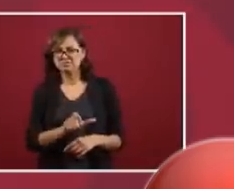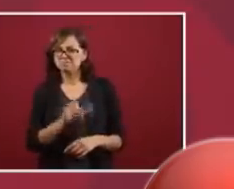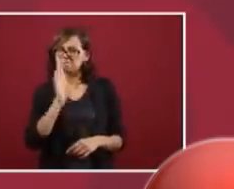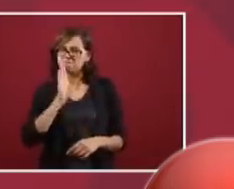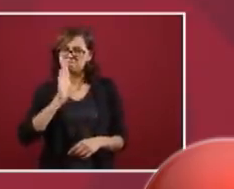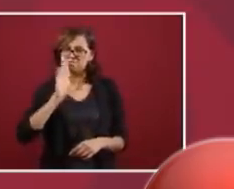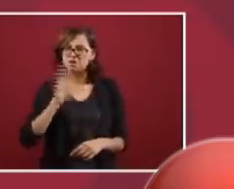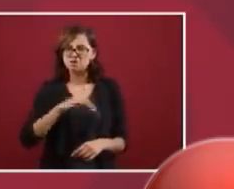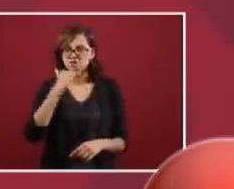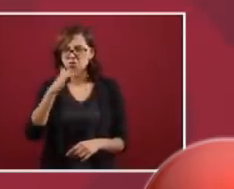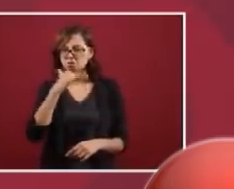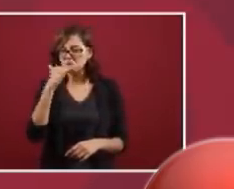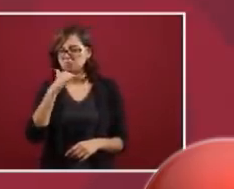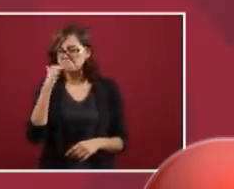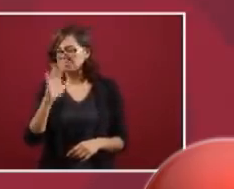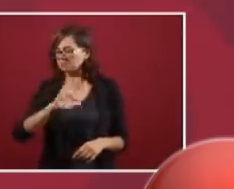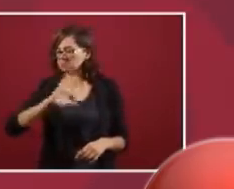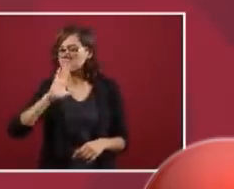la corrupción,